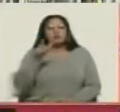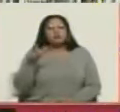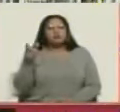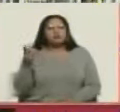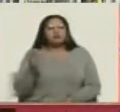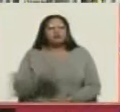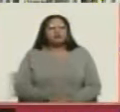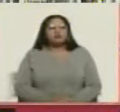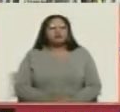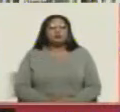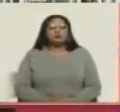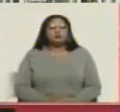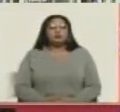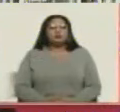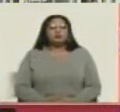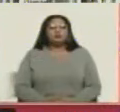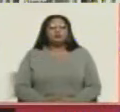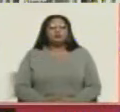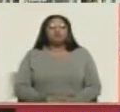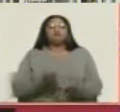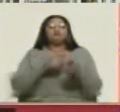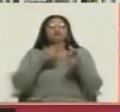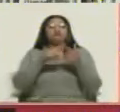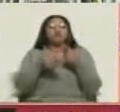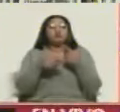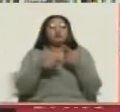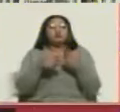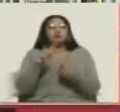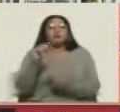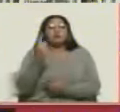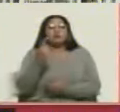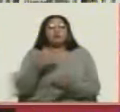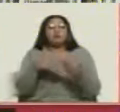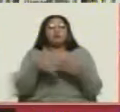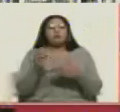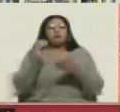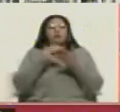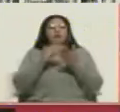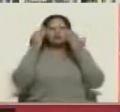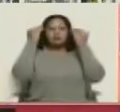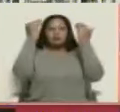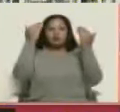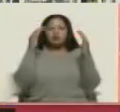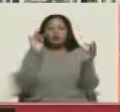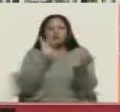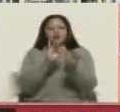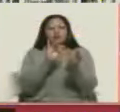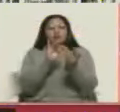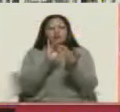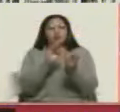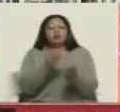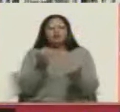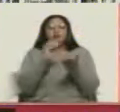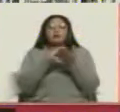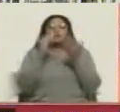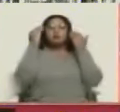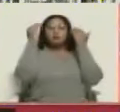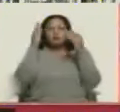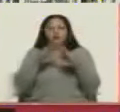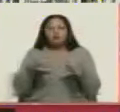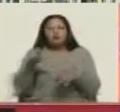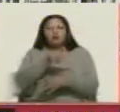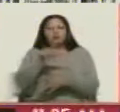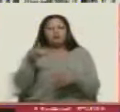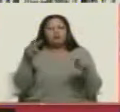Sí. Entonces, primero a volver a saludar a los que están conectados, a volver a saludar a toda la